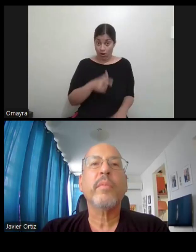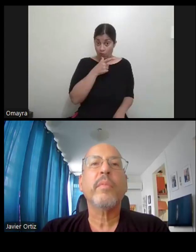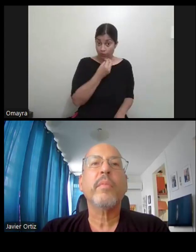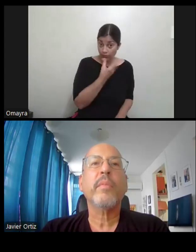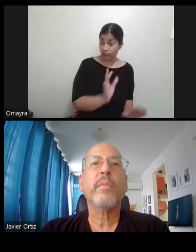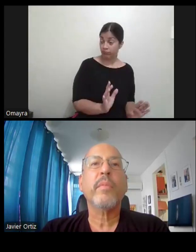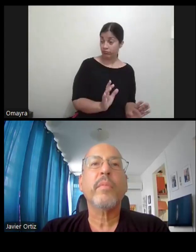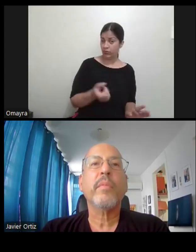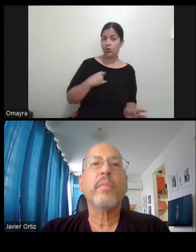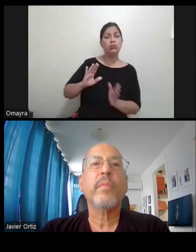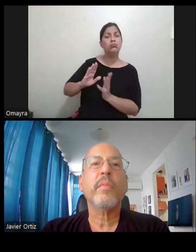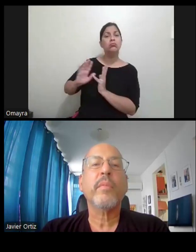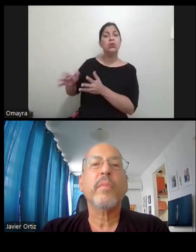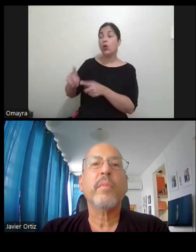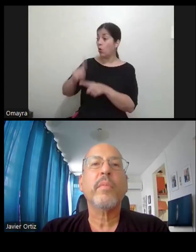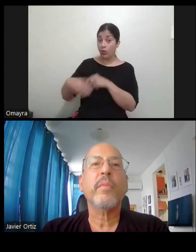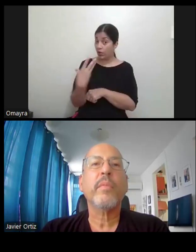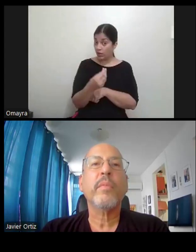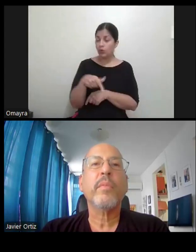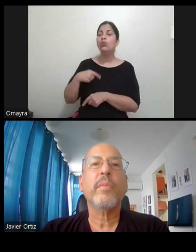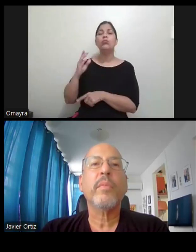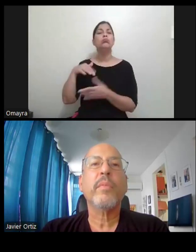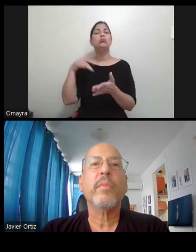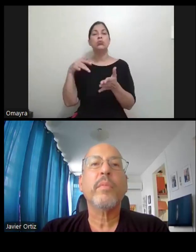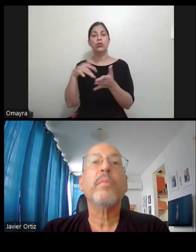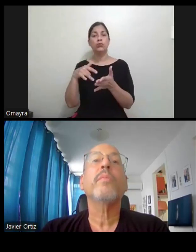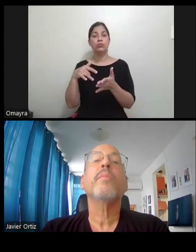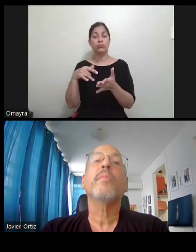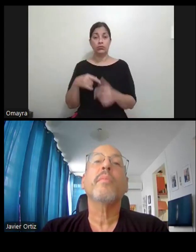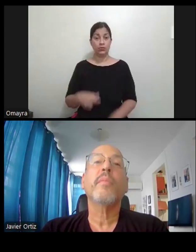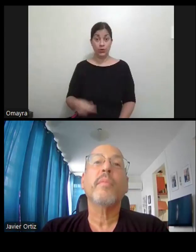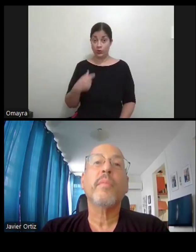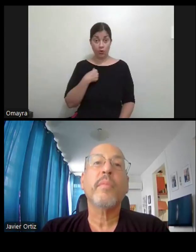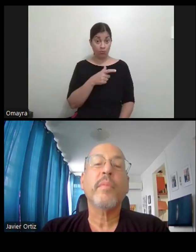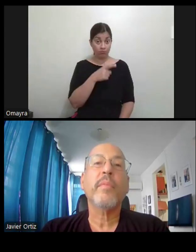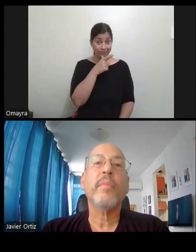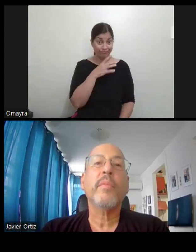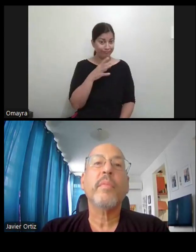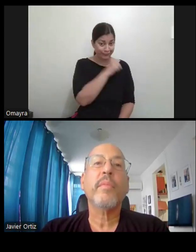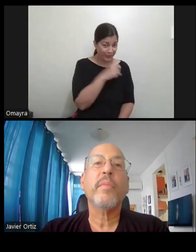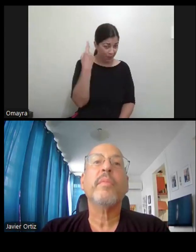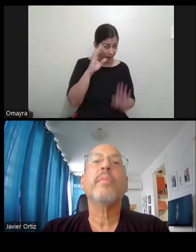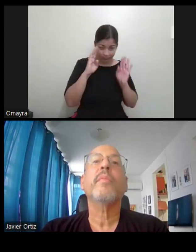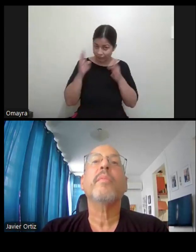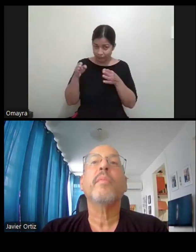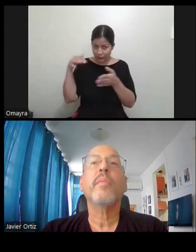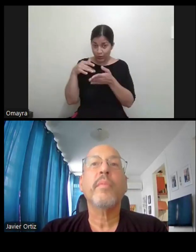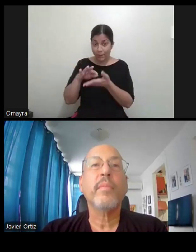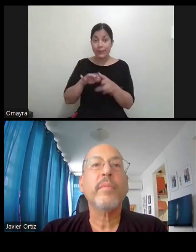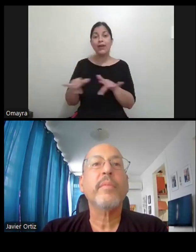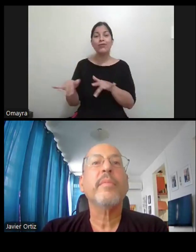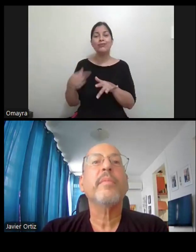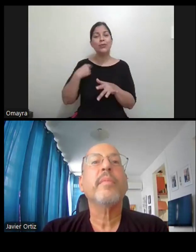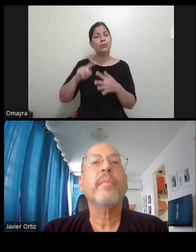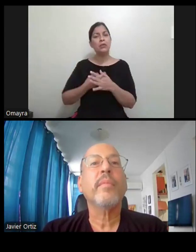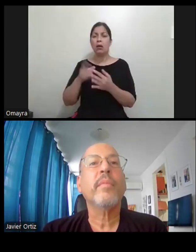Te dejo encerrada, no puedes salir y tú vas a estudiar. Y yo dejaba de almorzar para estudiar piano y empecé a aprender